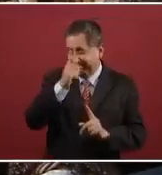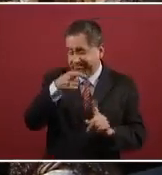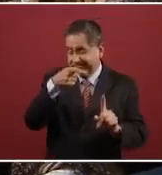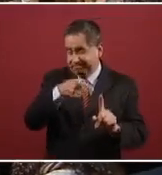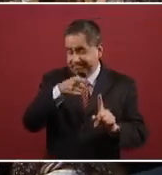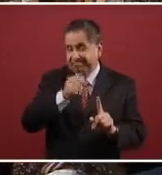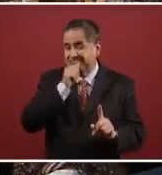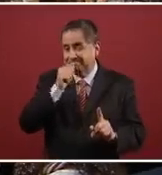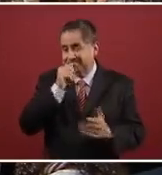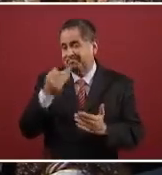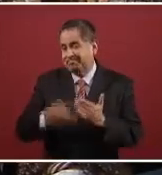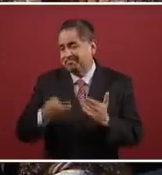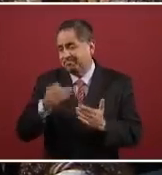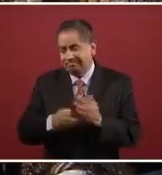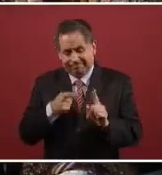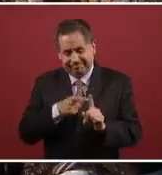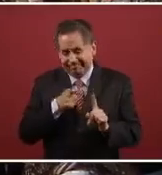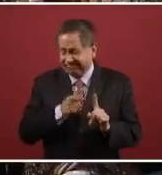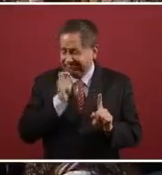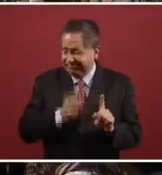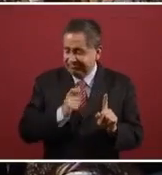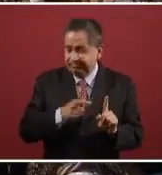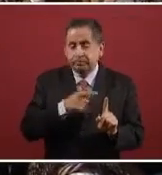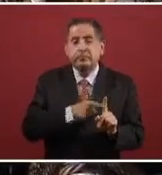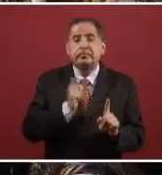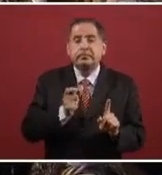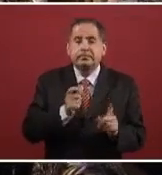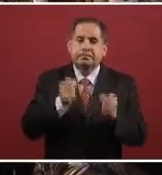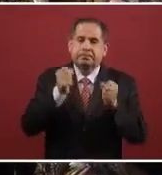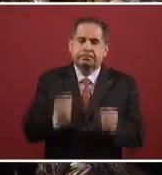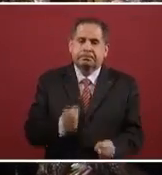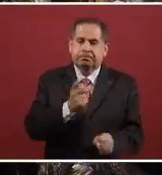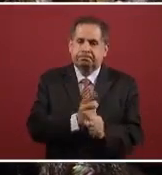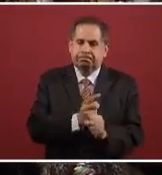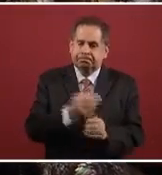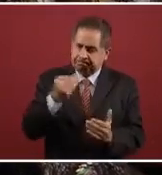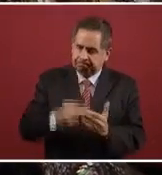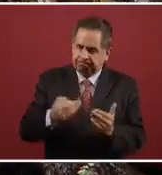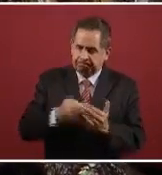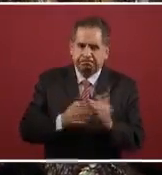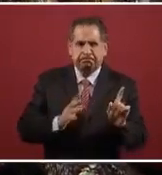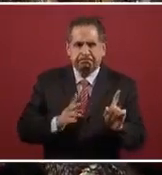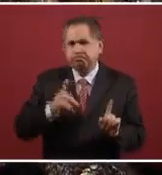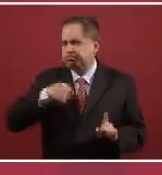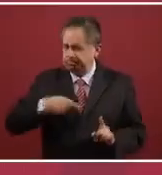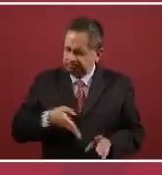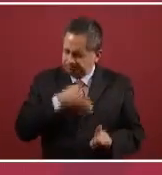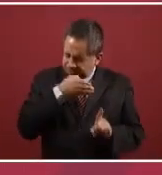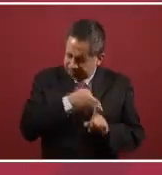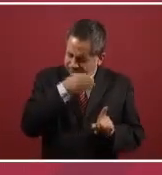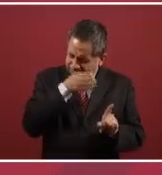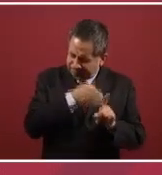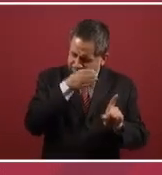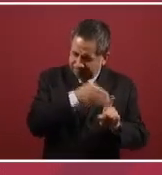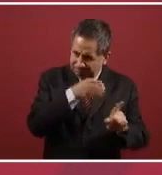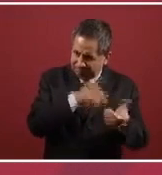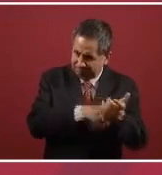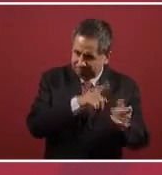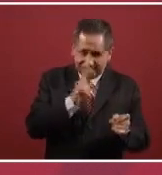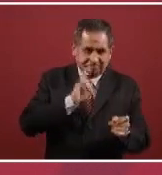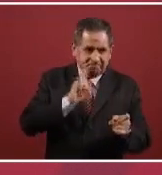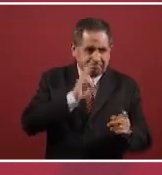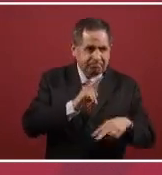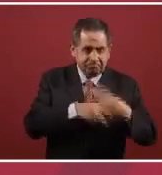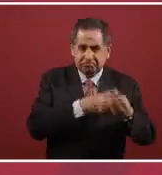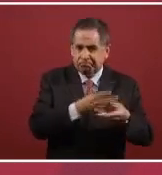asignatura pendiente, es seguridad. Es seguridad. Y en eso estamos. Todo lo